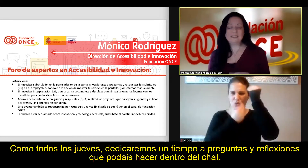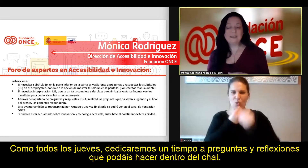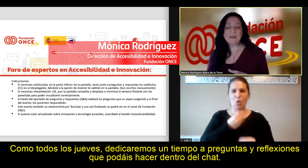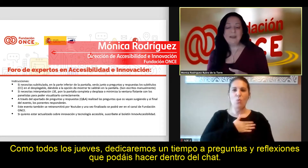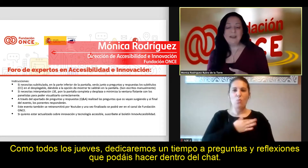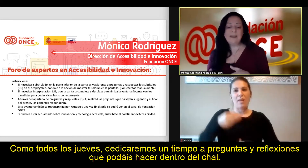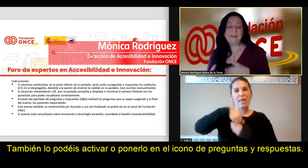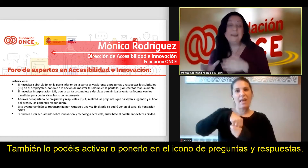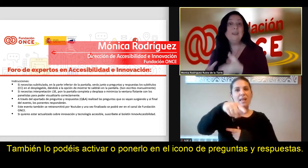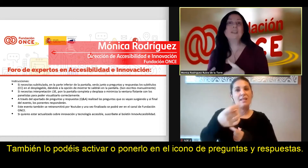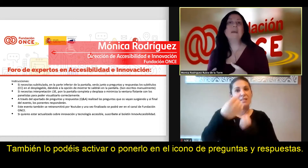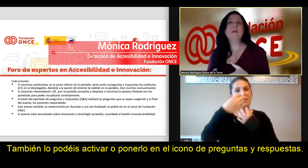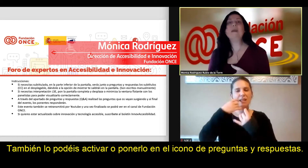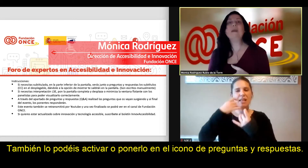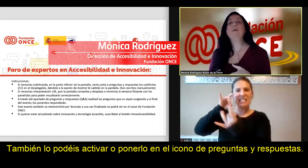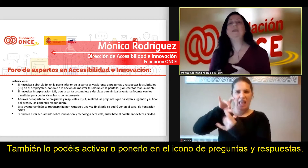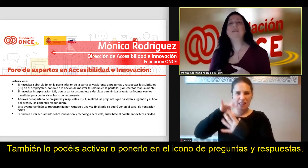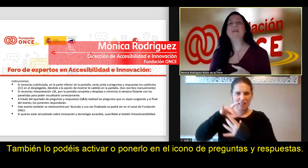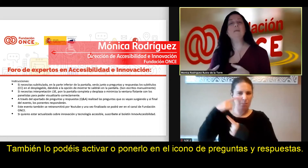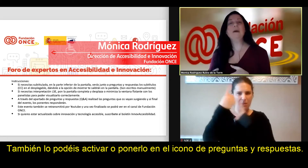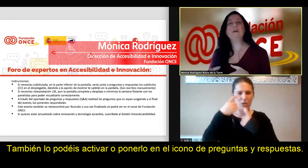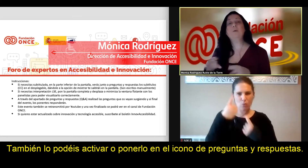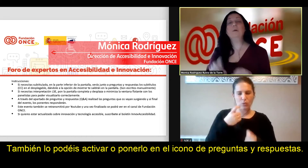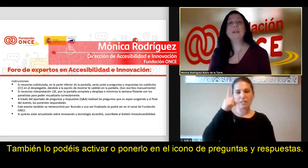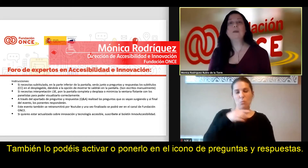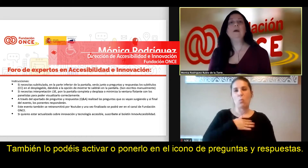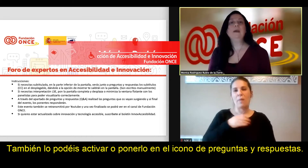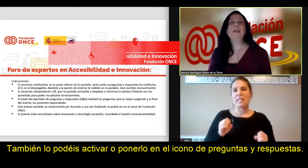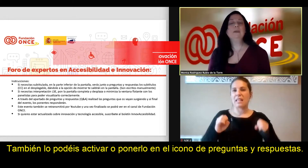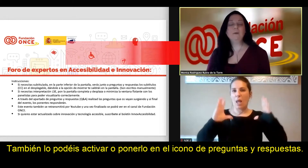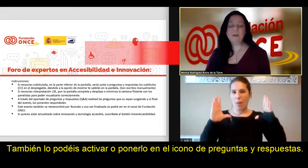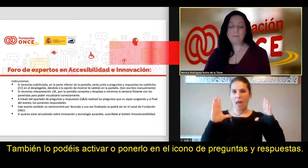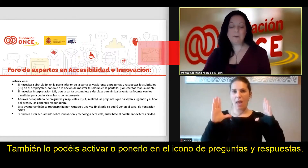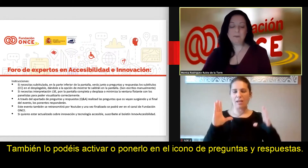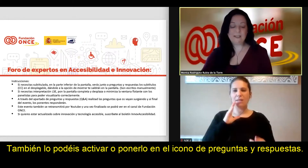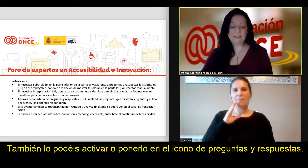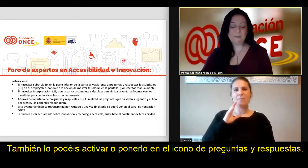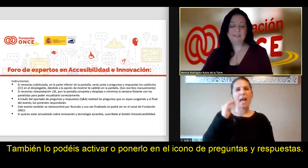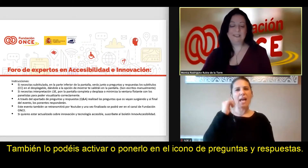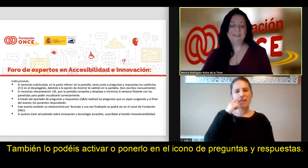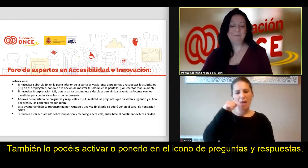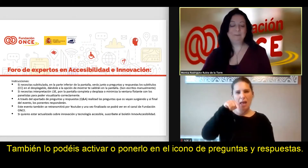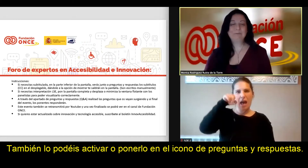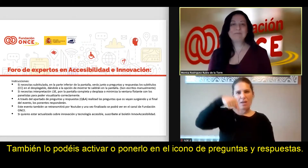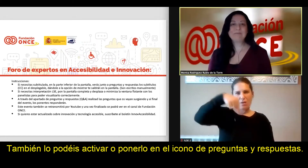chat. Deciros que también lo podéis activar o ponerlo en el icono de preguntas y